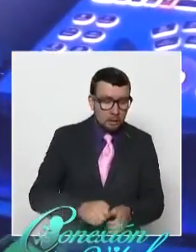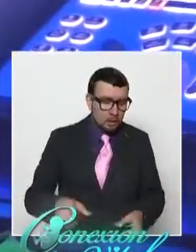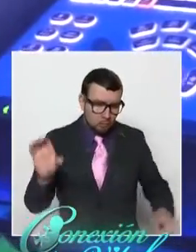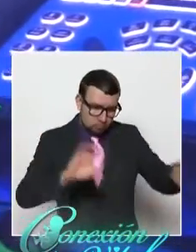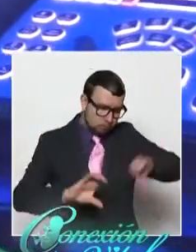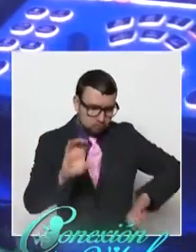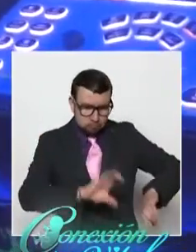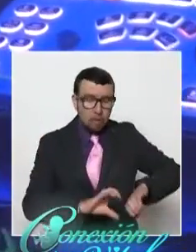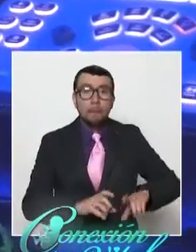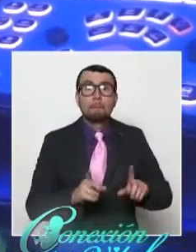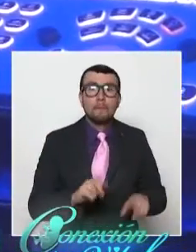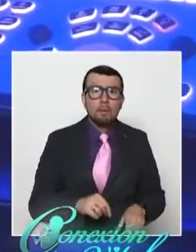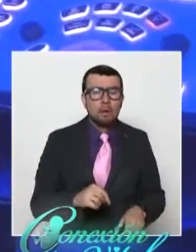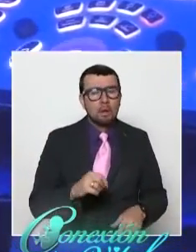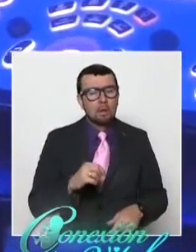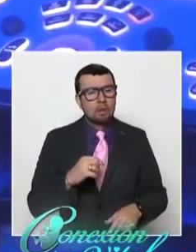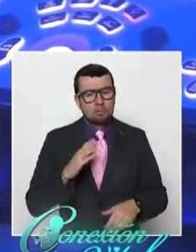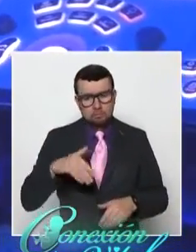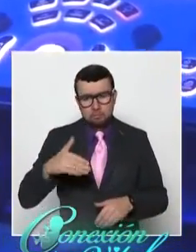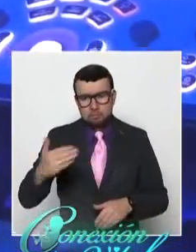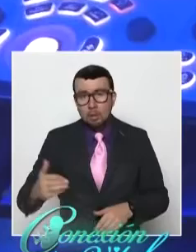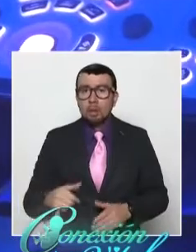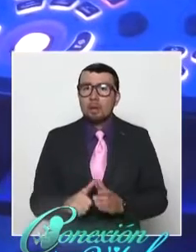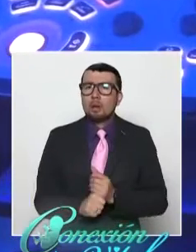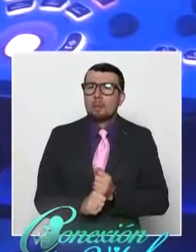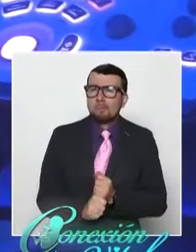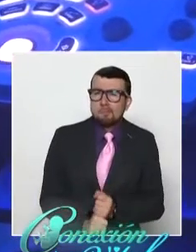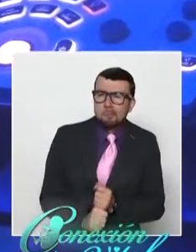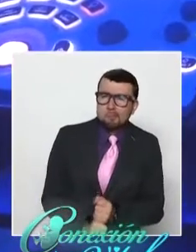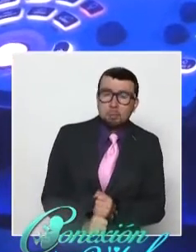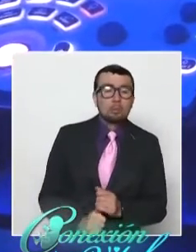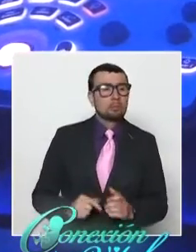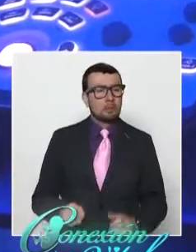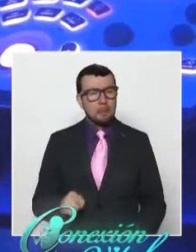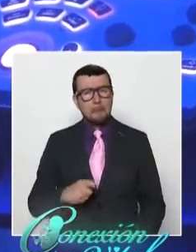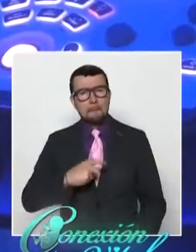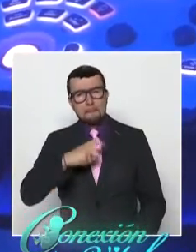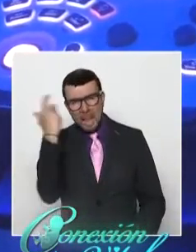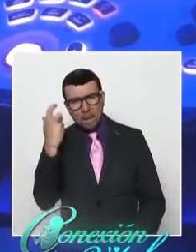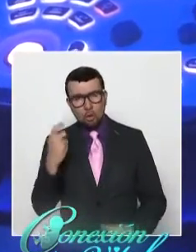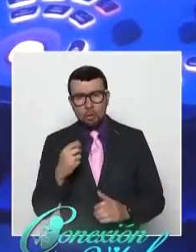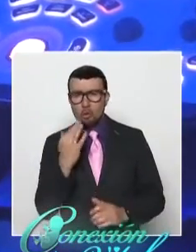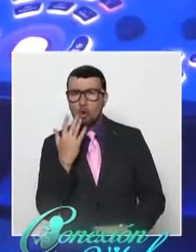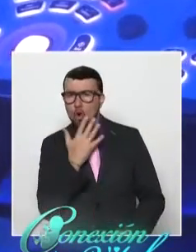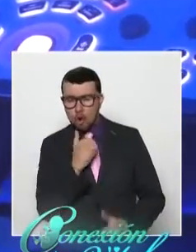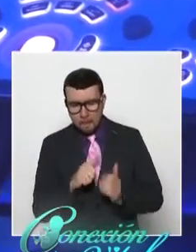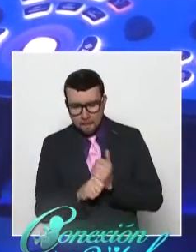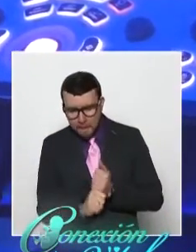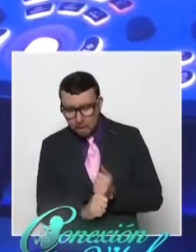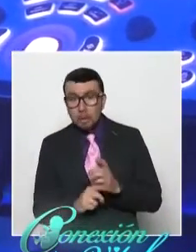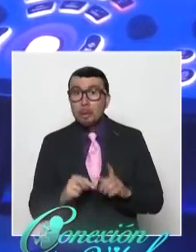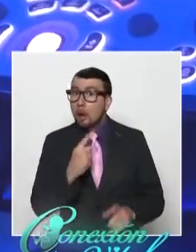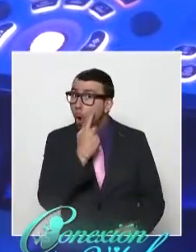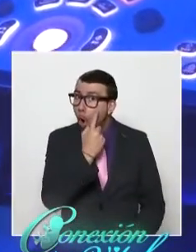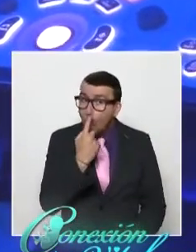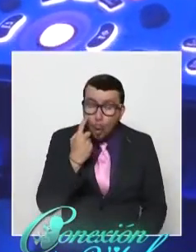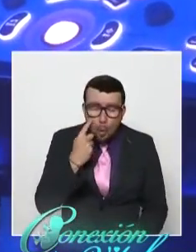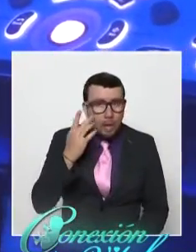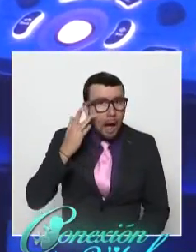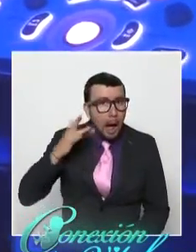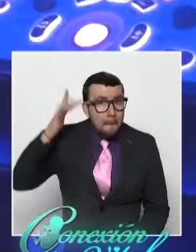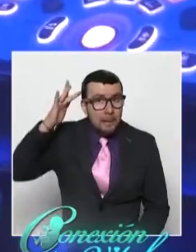está presentando unas heces acólicas, o sea, de color blanco, y tiene los ojos ictéricos, o sea,